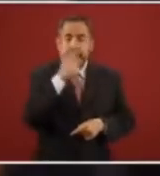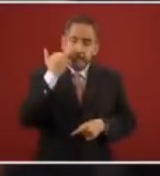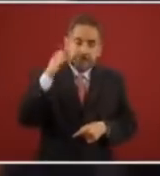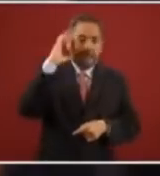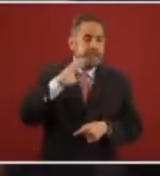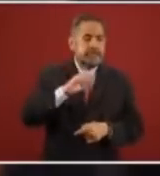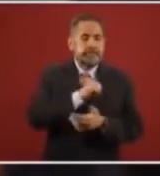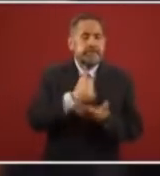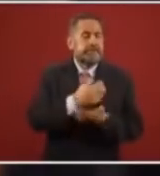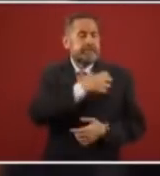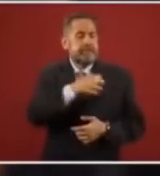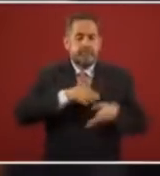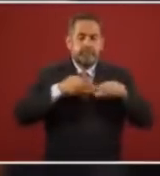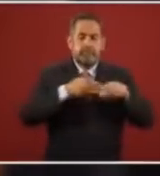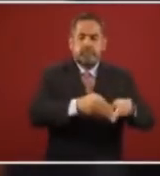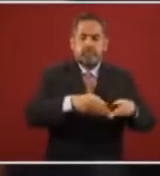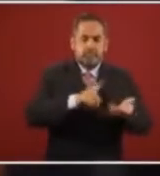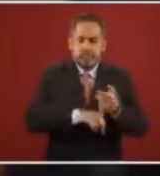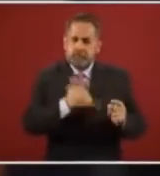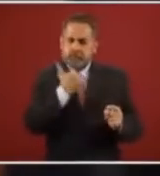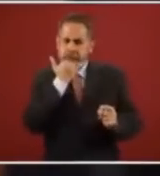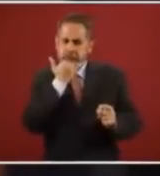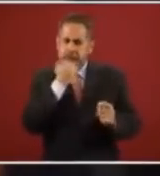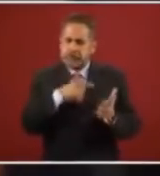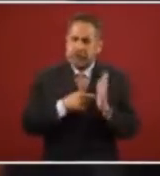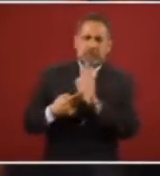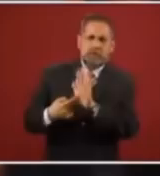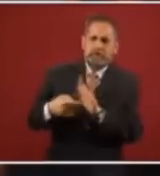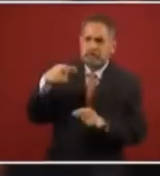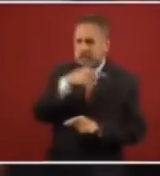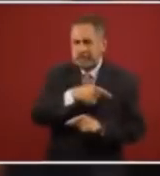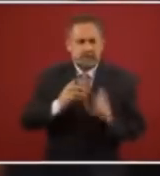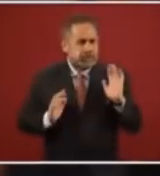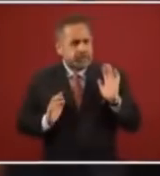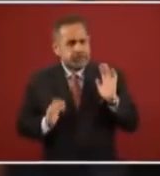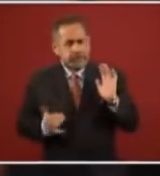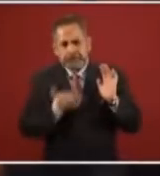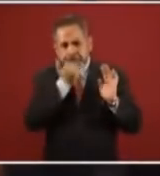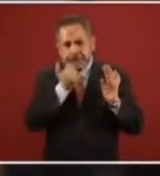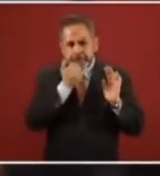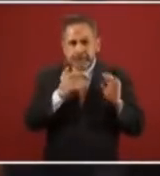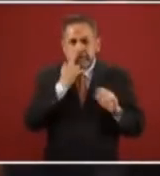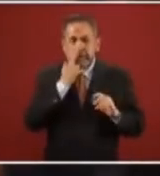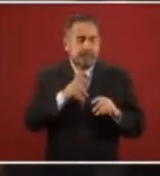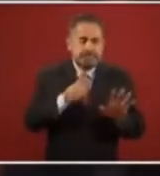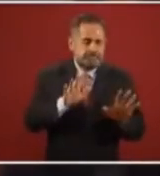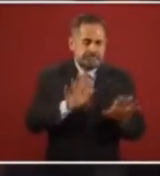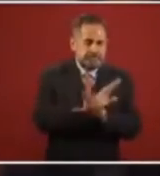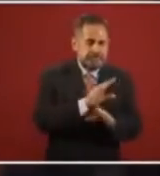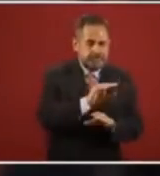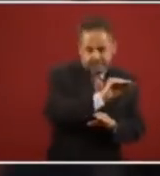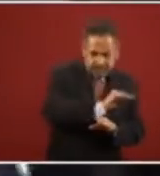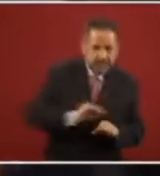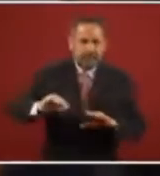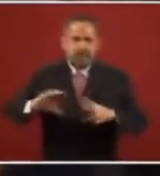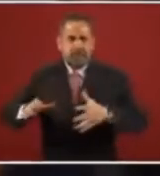en Altata. Esto es como un botón de muestra de lo acertado que había sido que los capitanes de puerto se